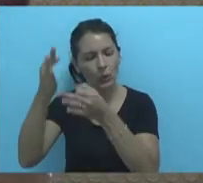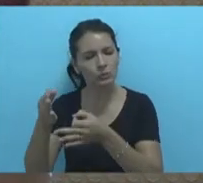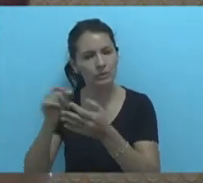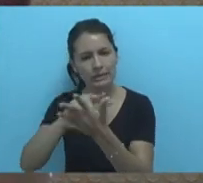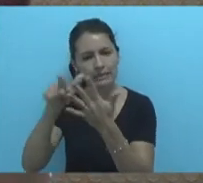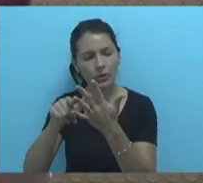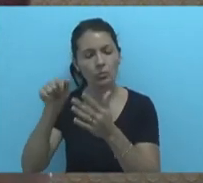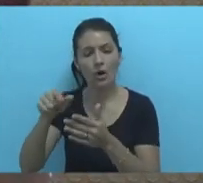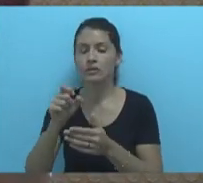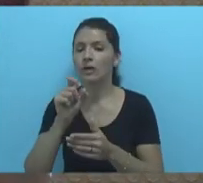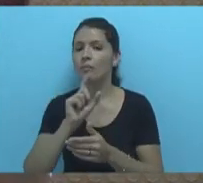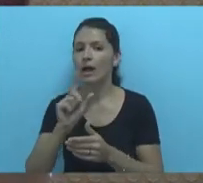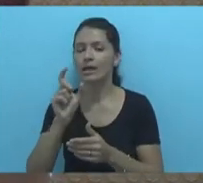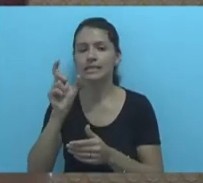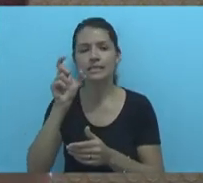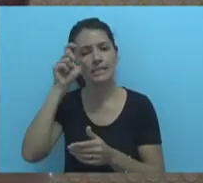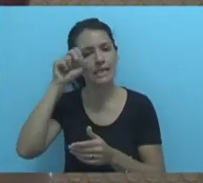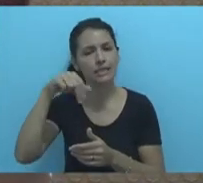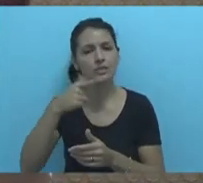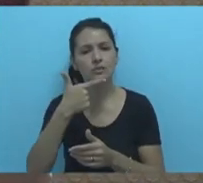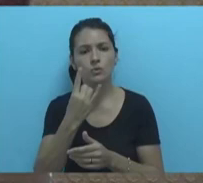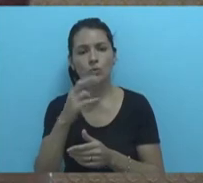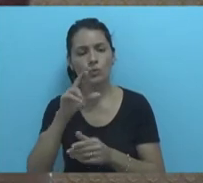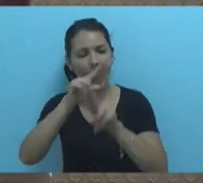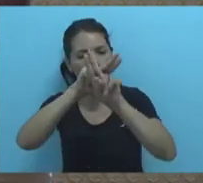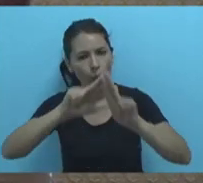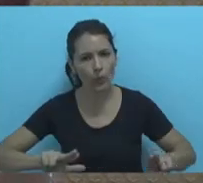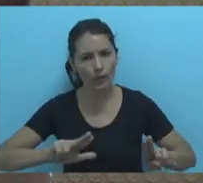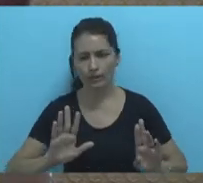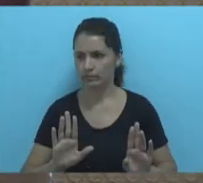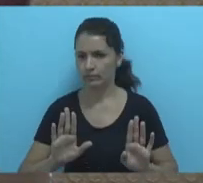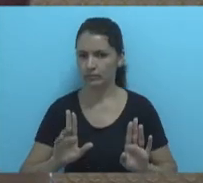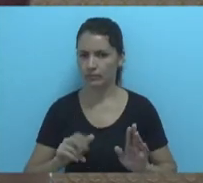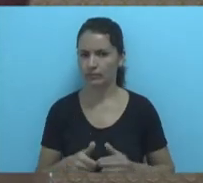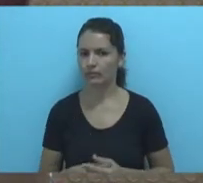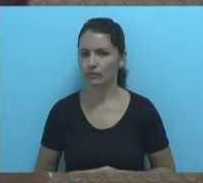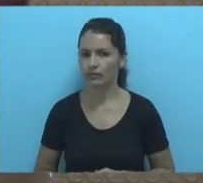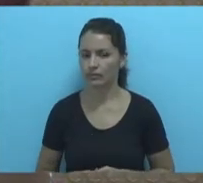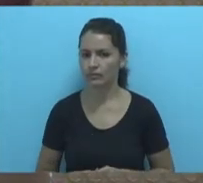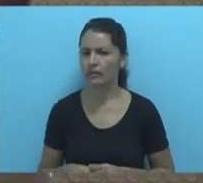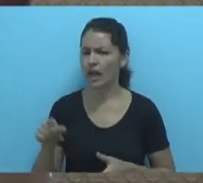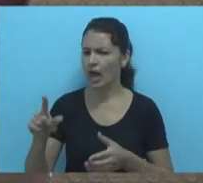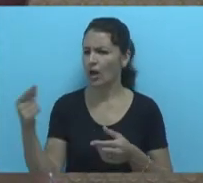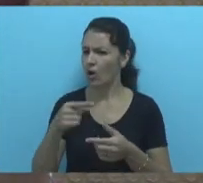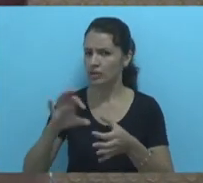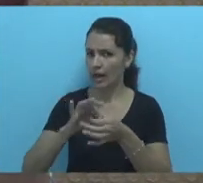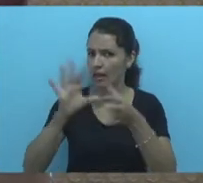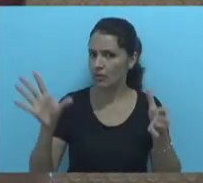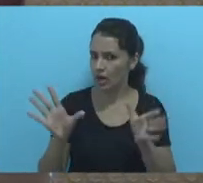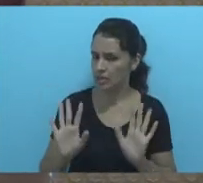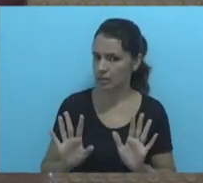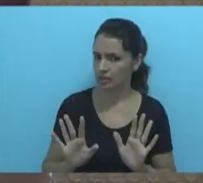es censura. No tiene que ver el presidente de la Corte Suprema de Justicia de la provincia de Santa Fe con la democracia. Tiene que ver con los privilegios